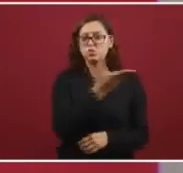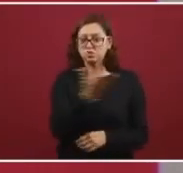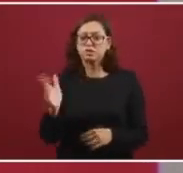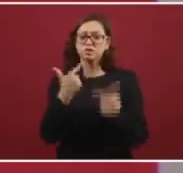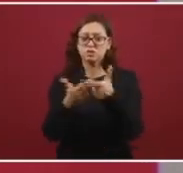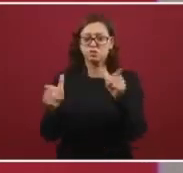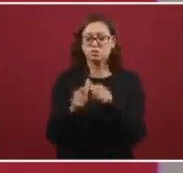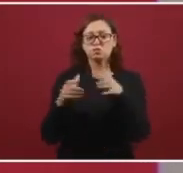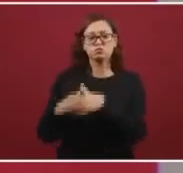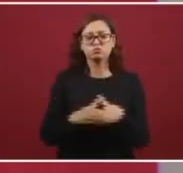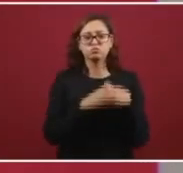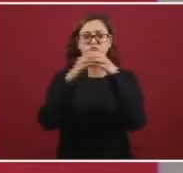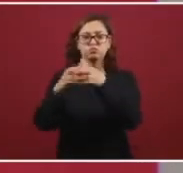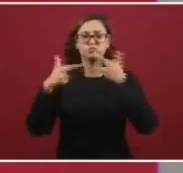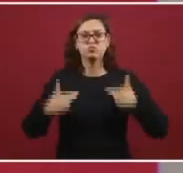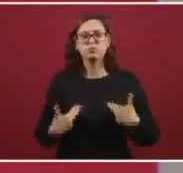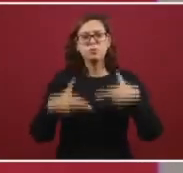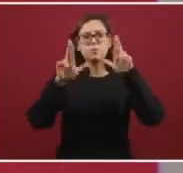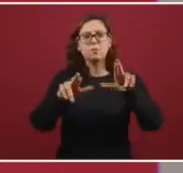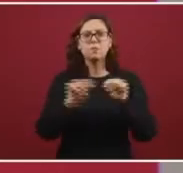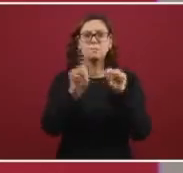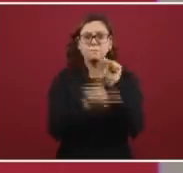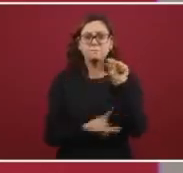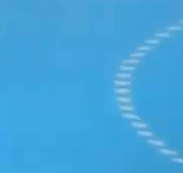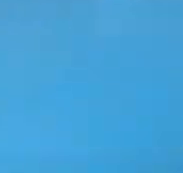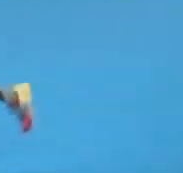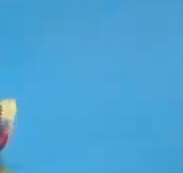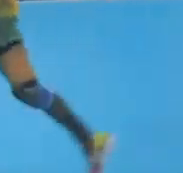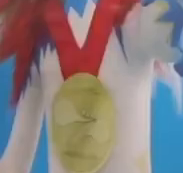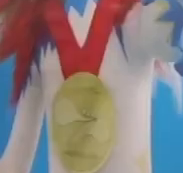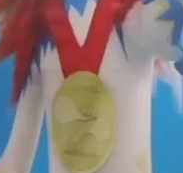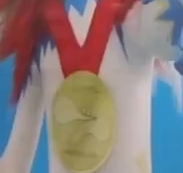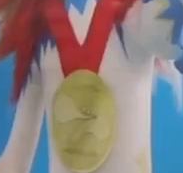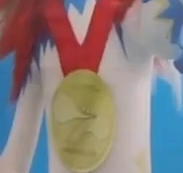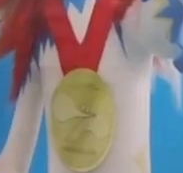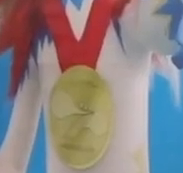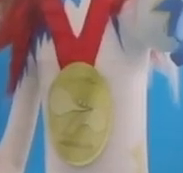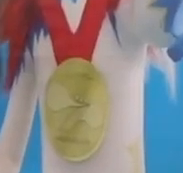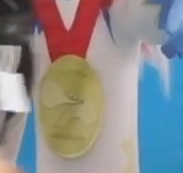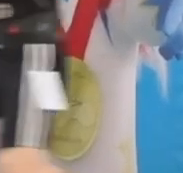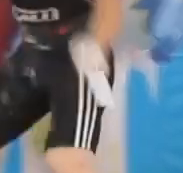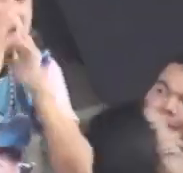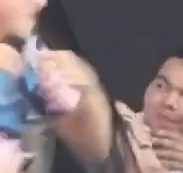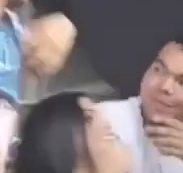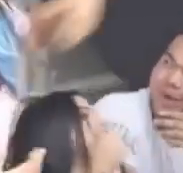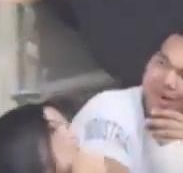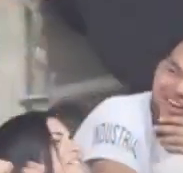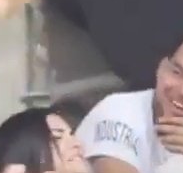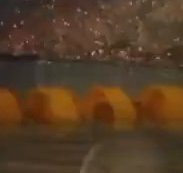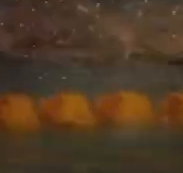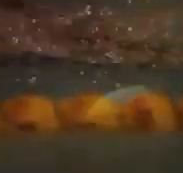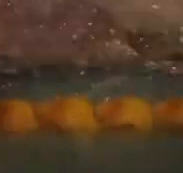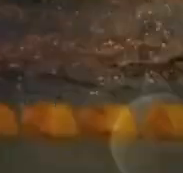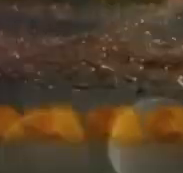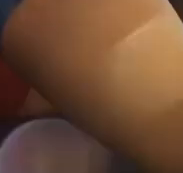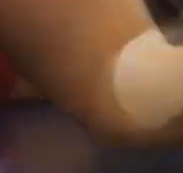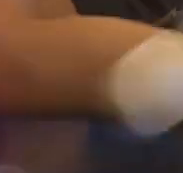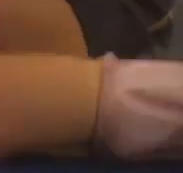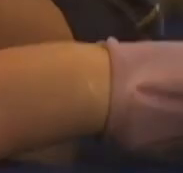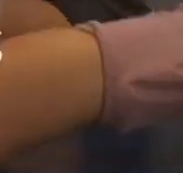nuestra nación y que hará de esos Juegos Panamericanos algo inolvidable. Vivirán una experiencia que quedará fijada para el resto de su